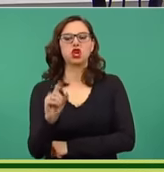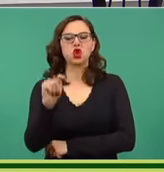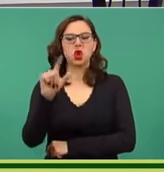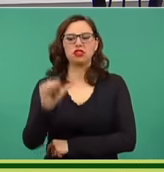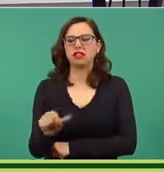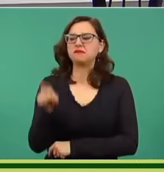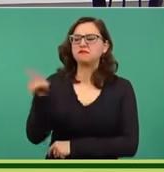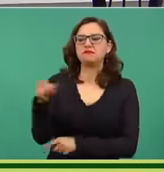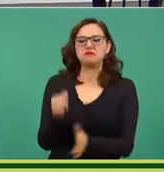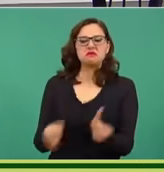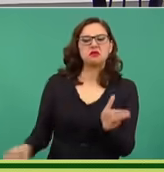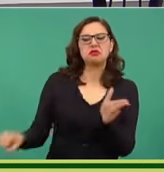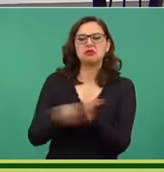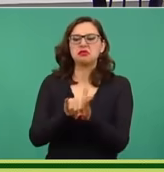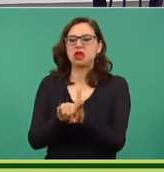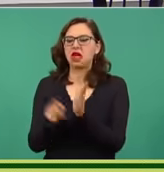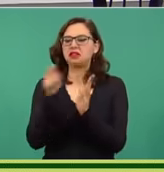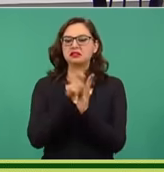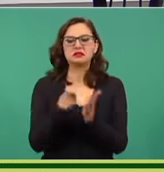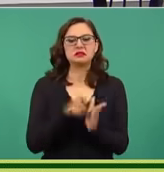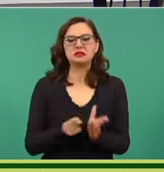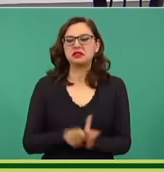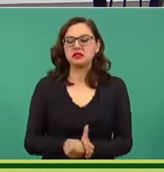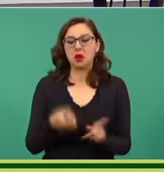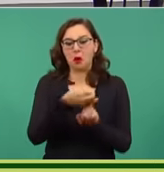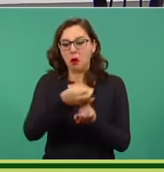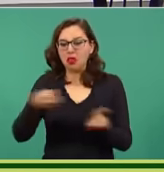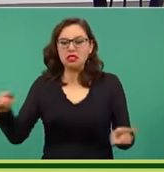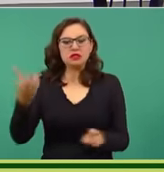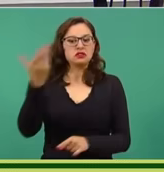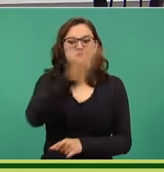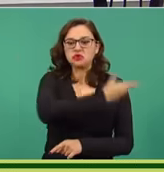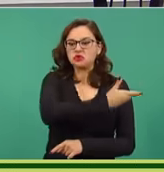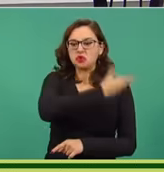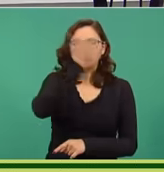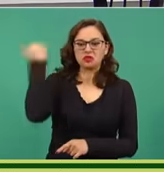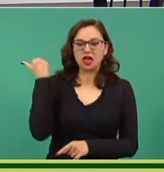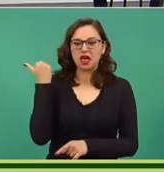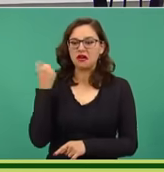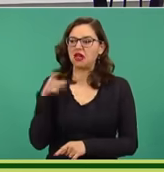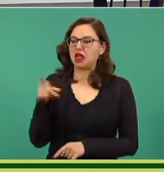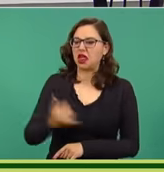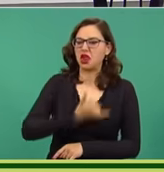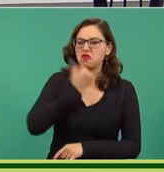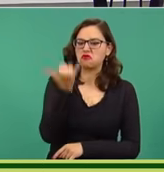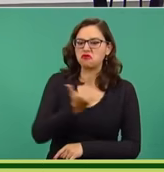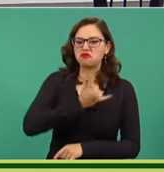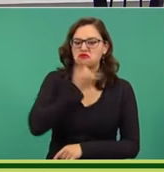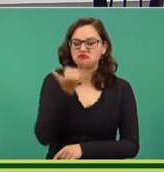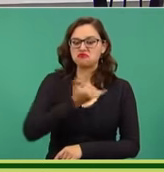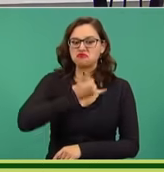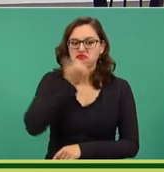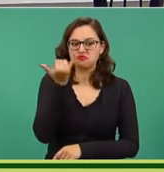que no sabe ni escribir una frase sin faltas de ortografía